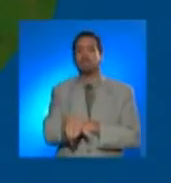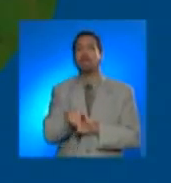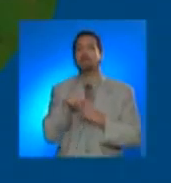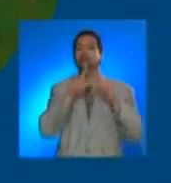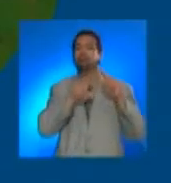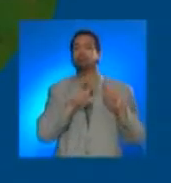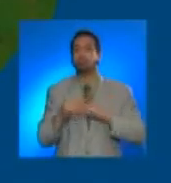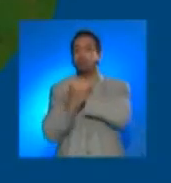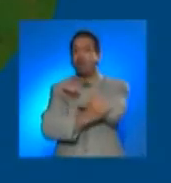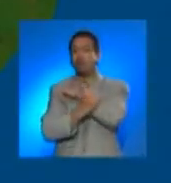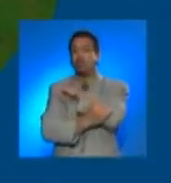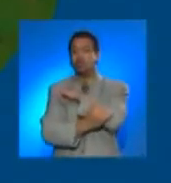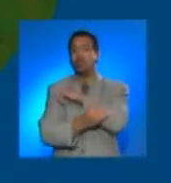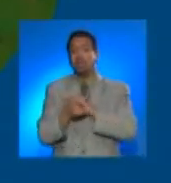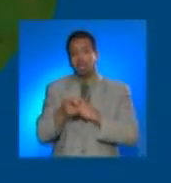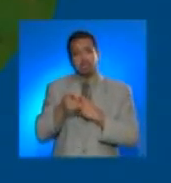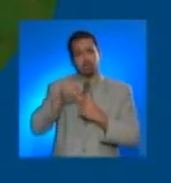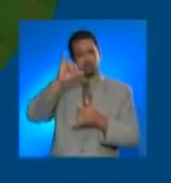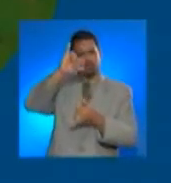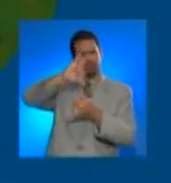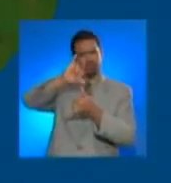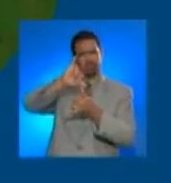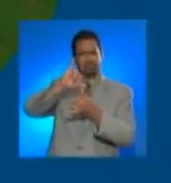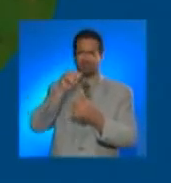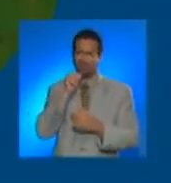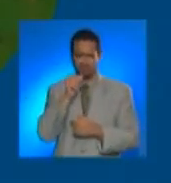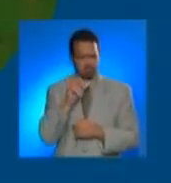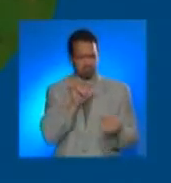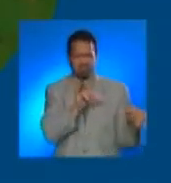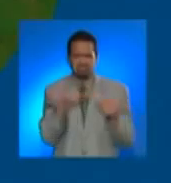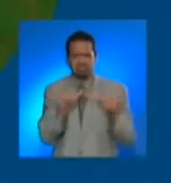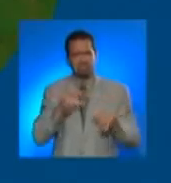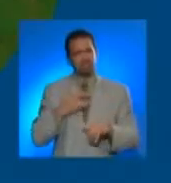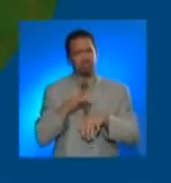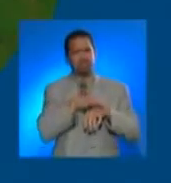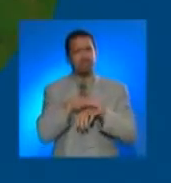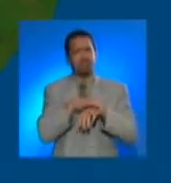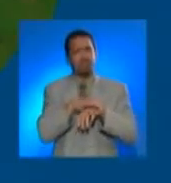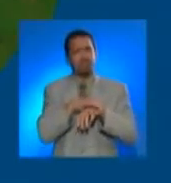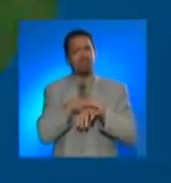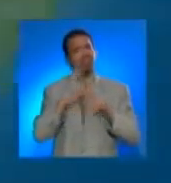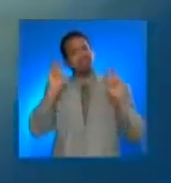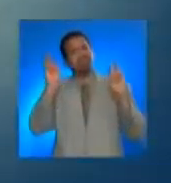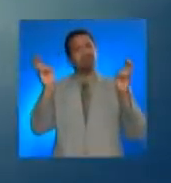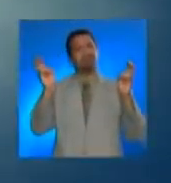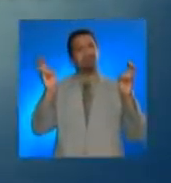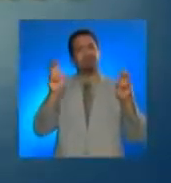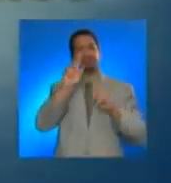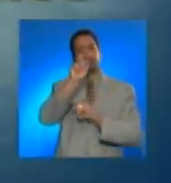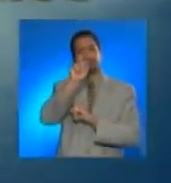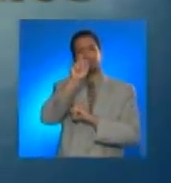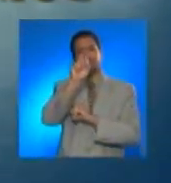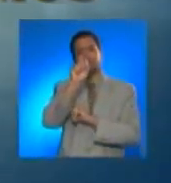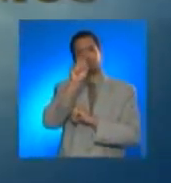alcanzaron hasta 26 pies y penetraron hasta una milla tierra adentro. El saldo oficial del desastre